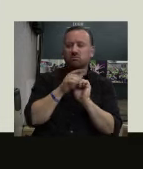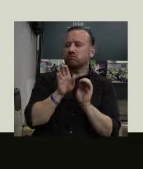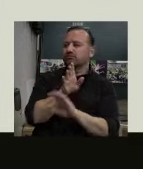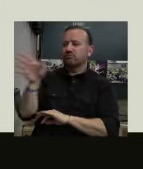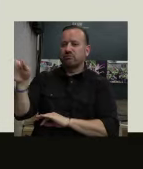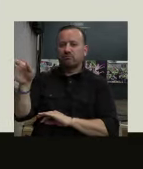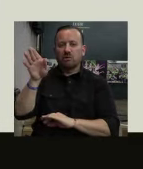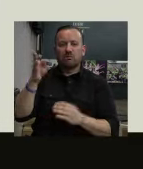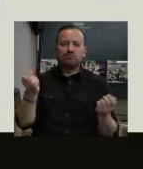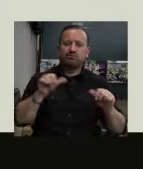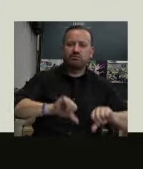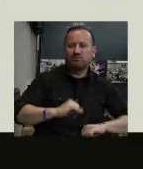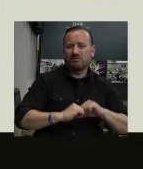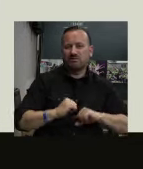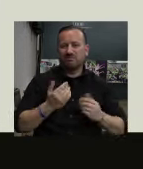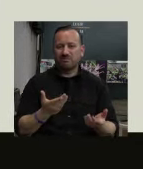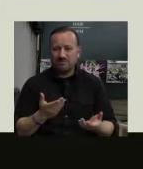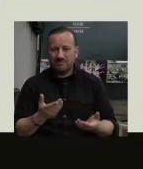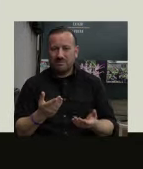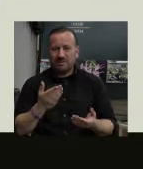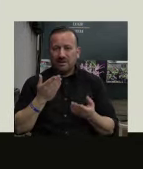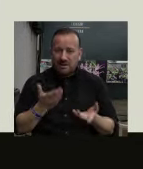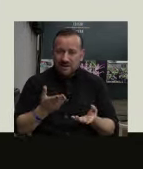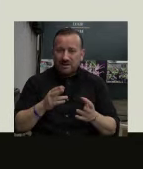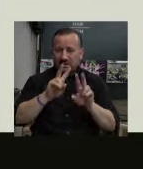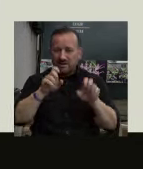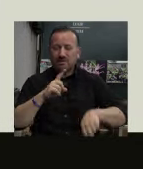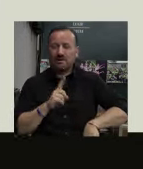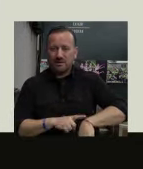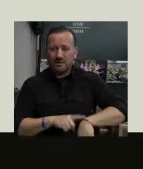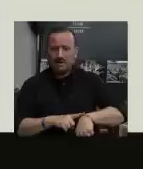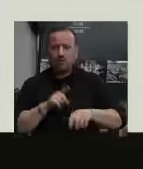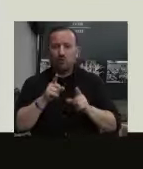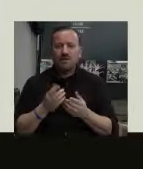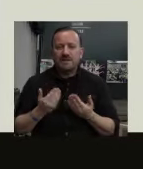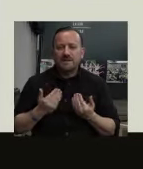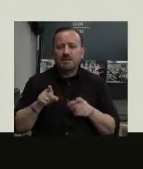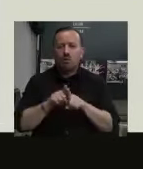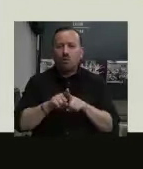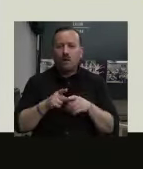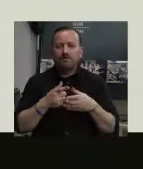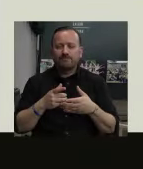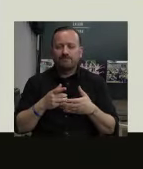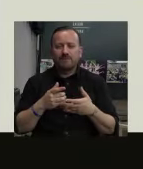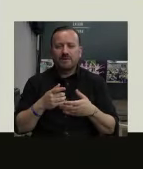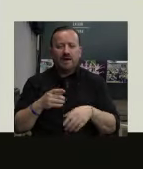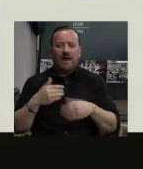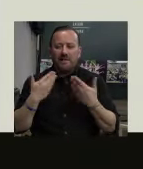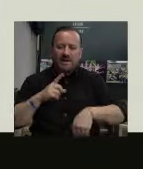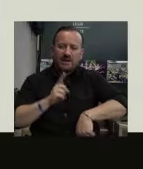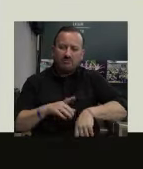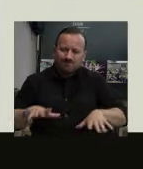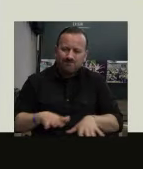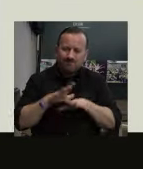sobrevivir necesitas sacar tiempo necesitas invertir tiempo por eso hoy